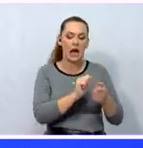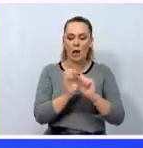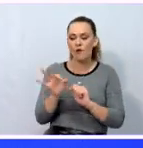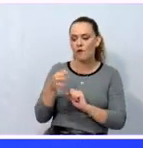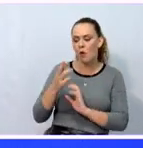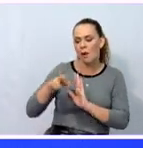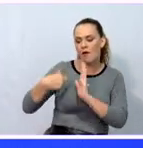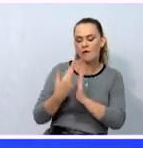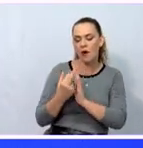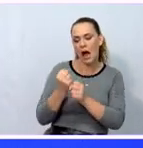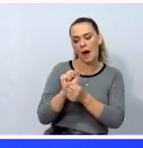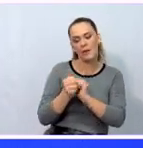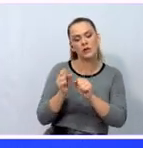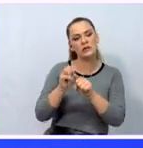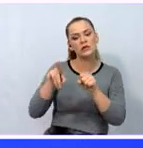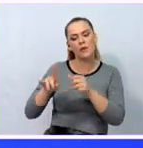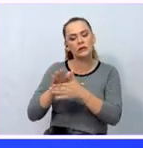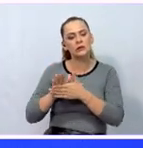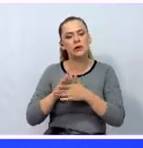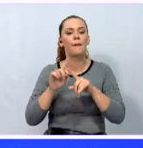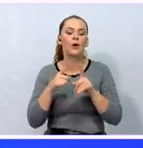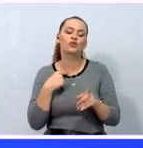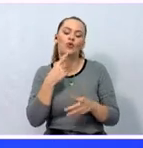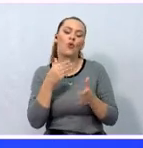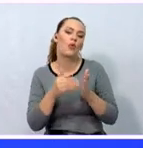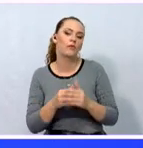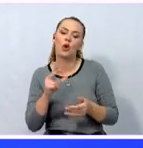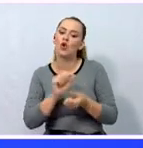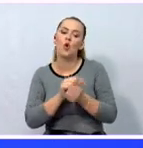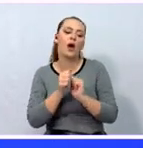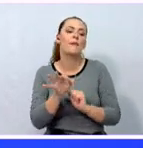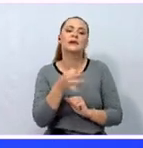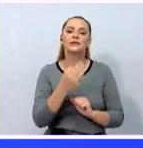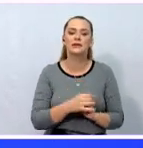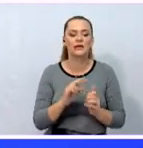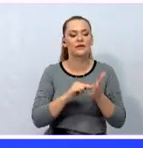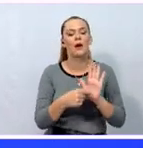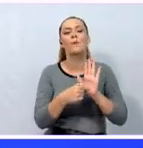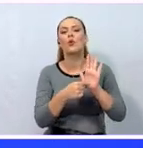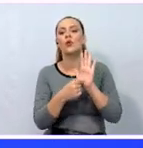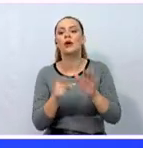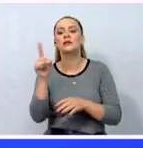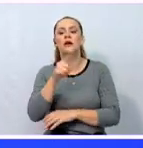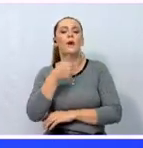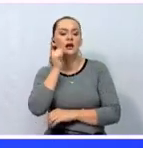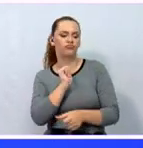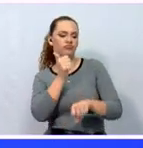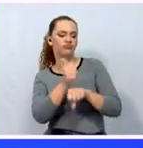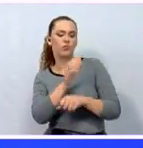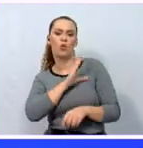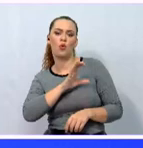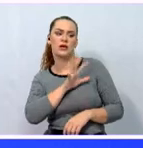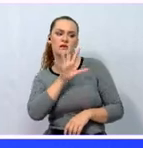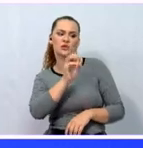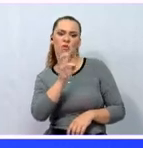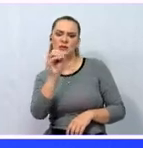cambiemos el sistema Y a partir de ahí subsanarlo pero Vuelvo y repito no cambia el estilo que es ser protagonista el Saprissa ayer y puso condiciones durante